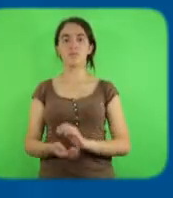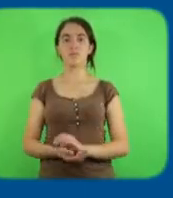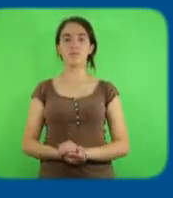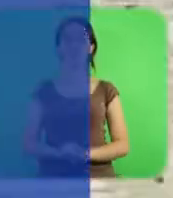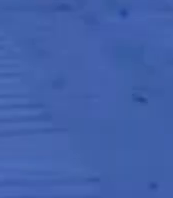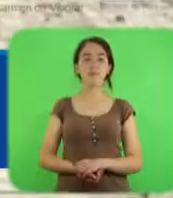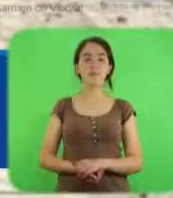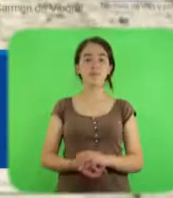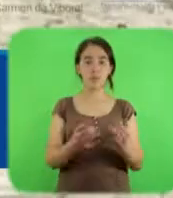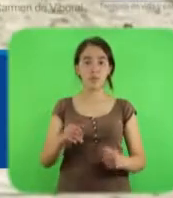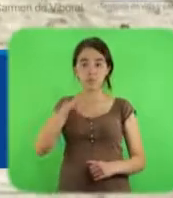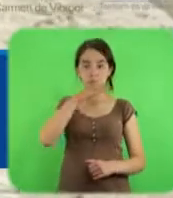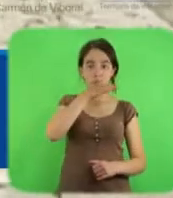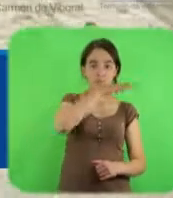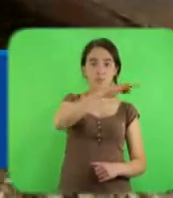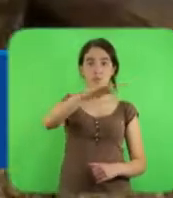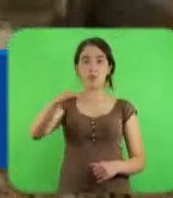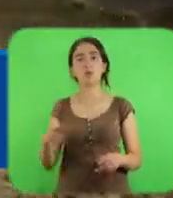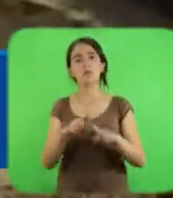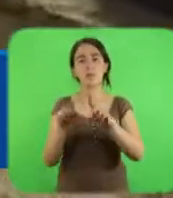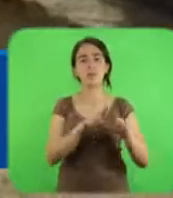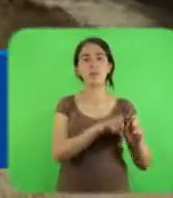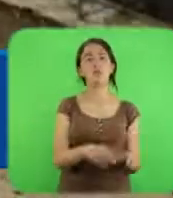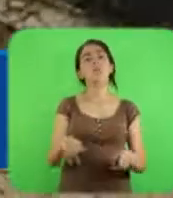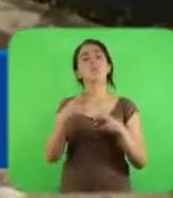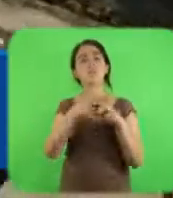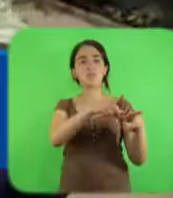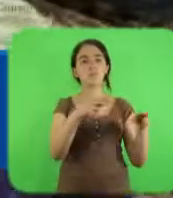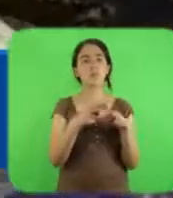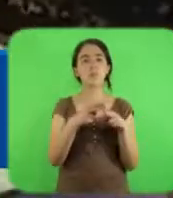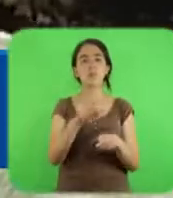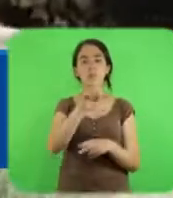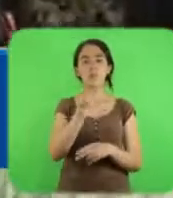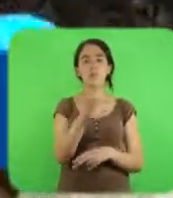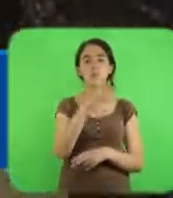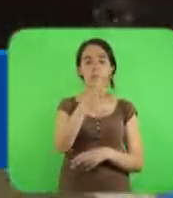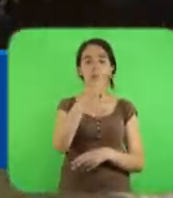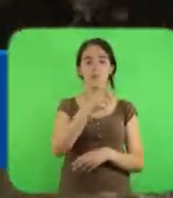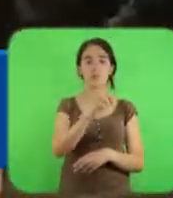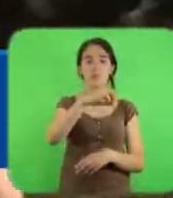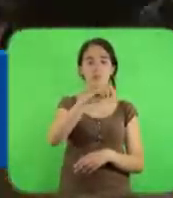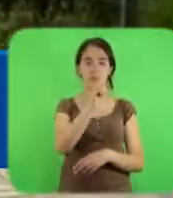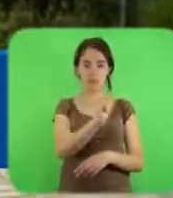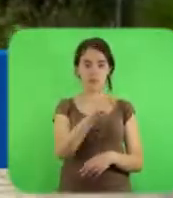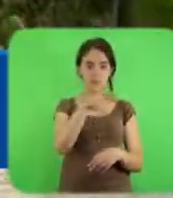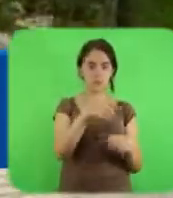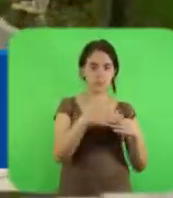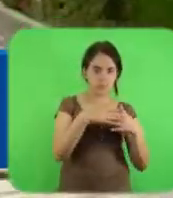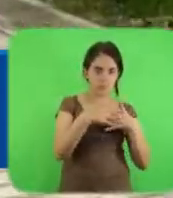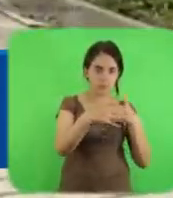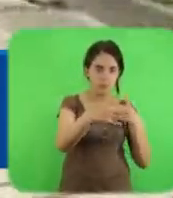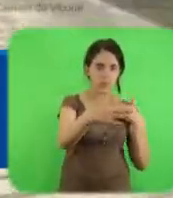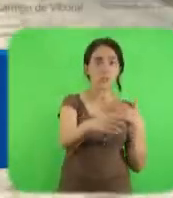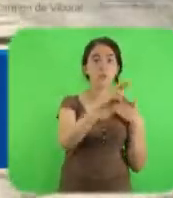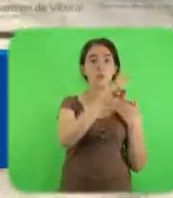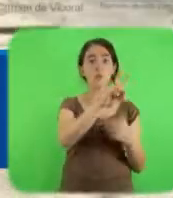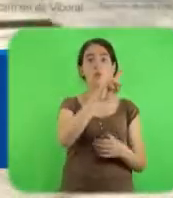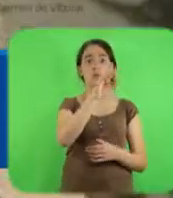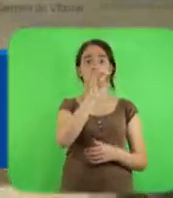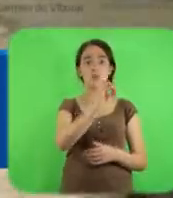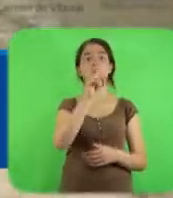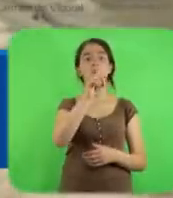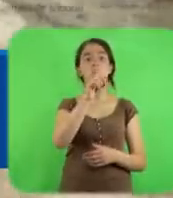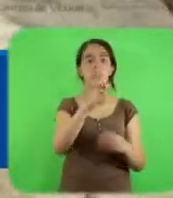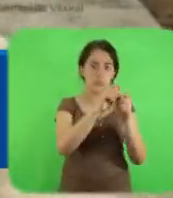municipio. Gracias a la gestión del alcalde Ernesto Fernando Zuluaga Giraldo ante Gobernación de Antioquia, continúa el proceso de construcción